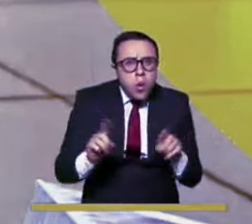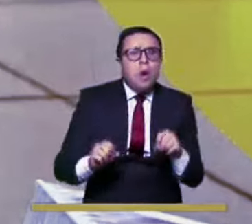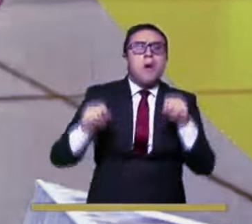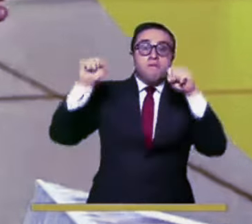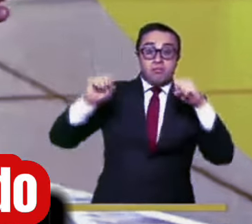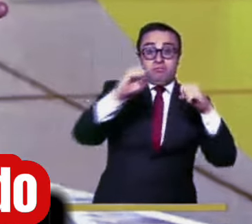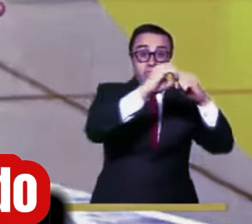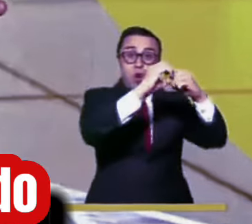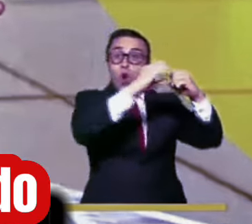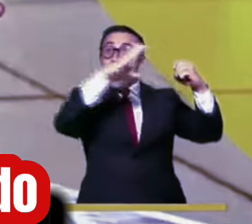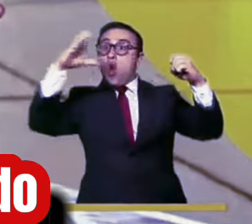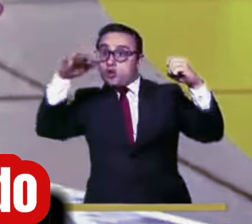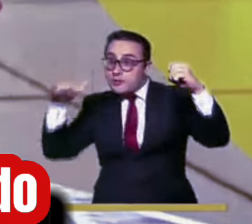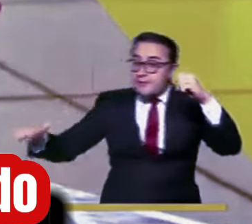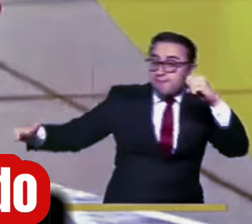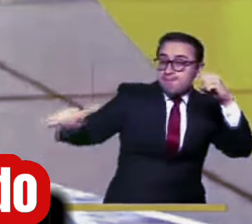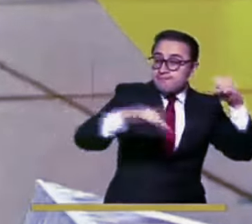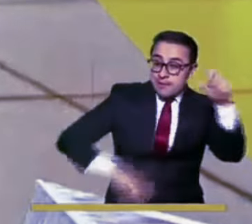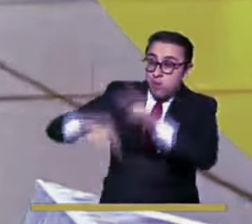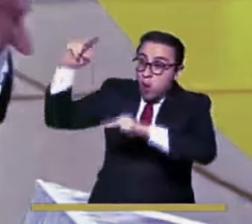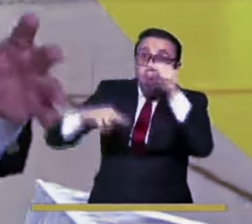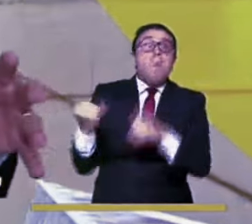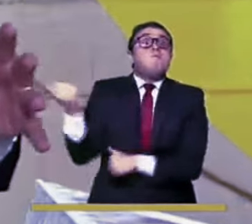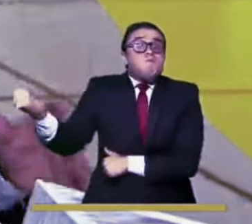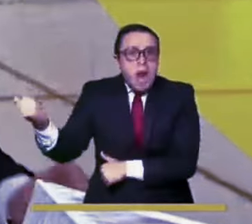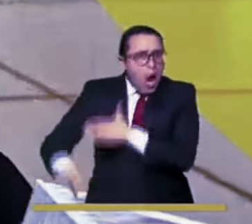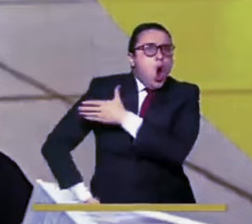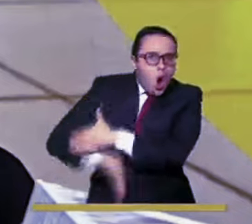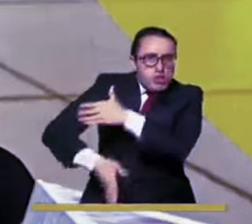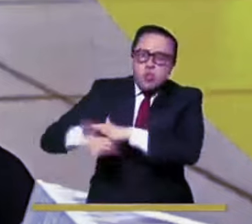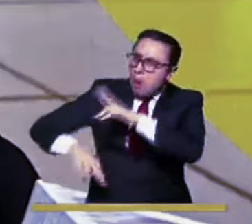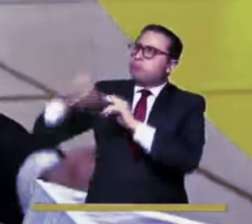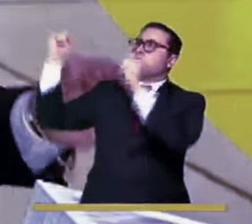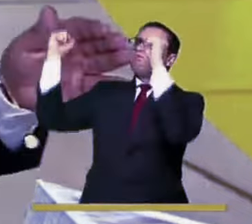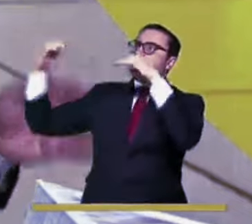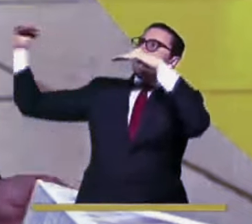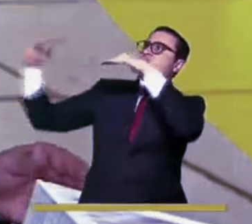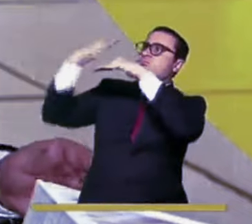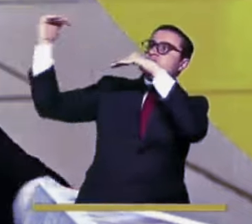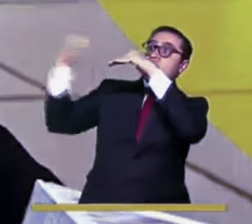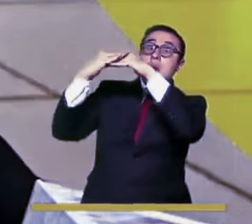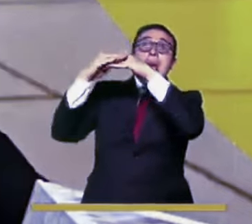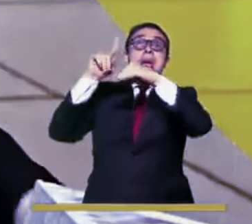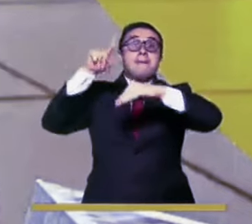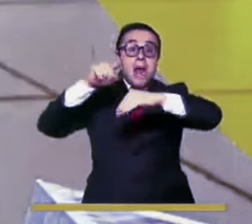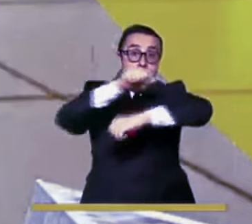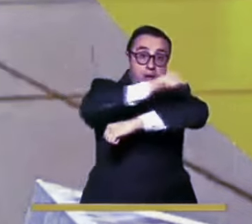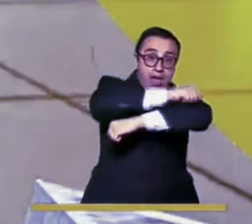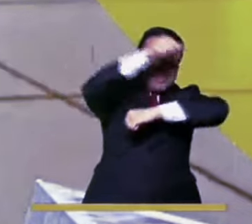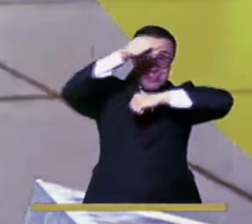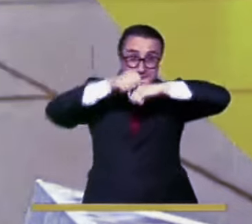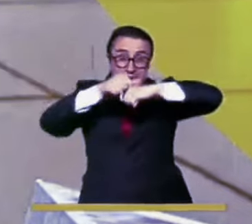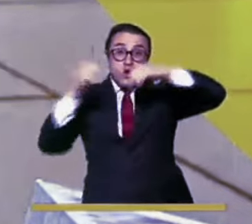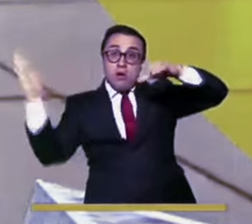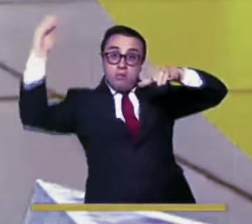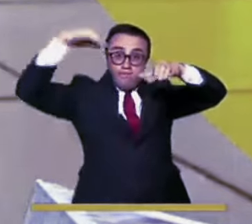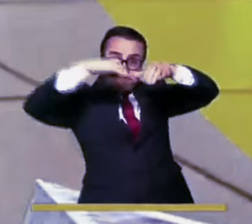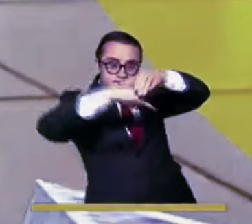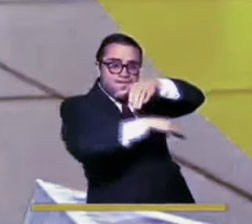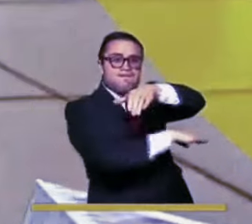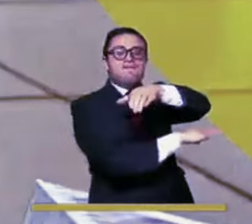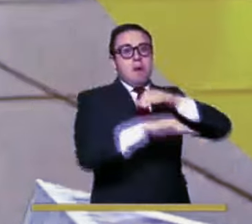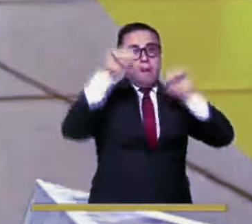extremo occidental, que es todo lo que se está construyendo, sigue igual. Solo hay que variar cuando se va llegando al centro, que todavía no